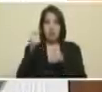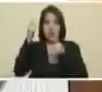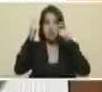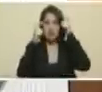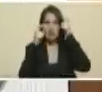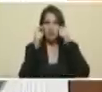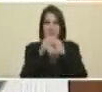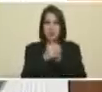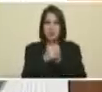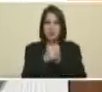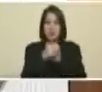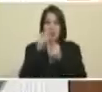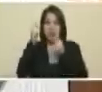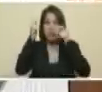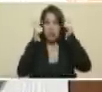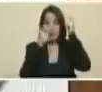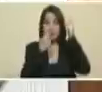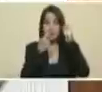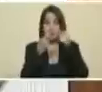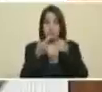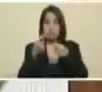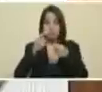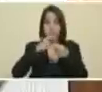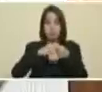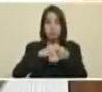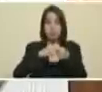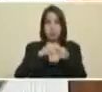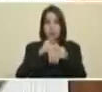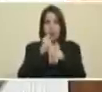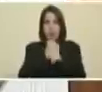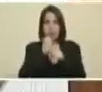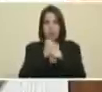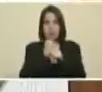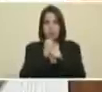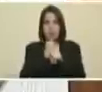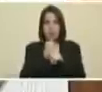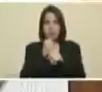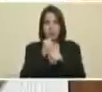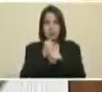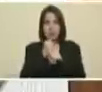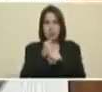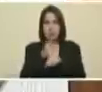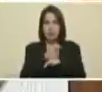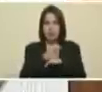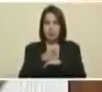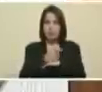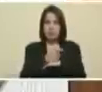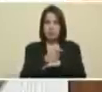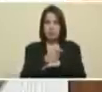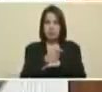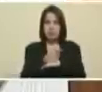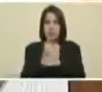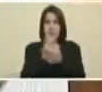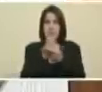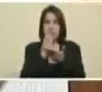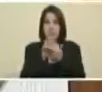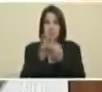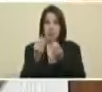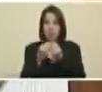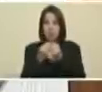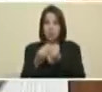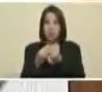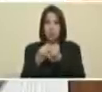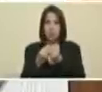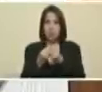El comandante Hugo Chávez incorporó a Alí inmediatamente en su estado mayor y lo tuvo a su lado siempre, todo el tiempo.